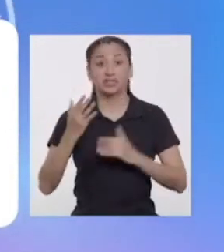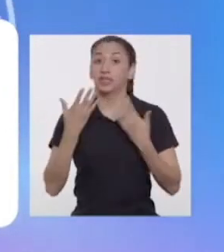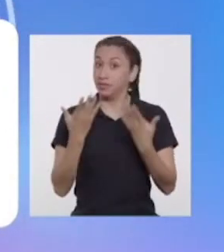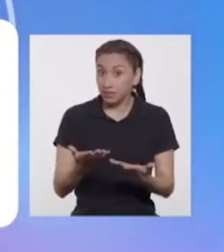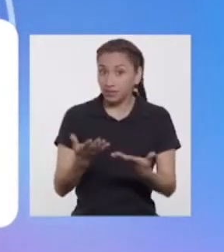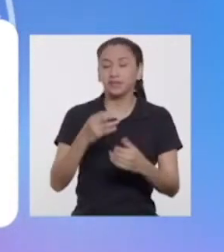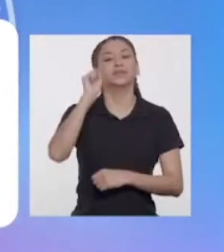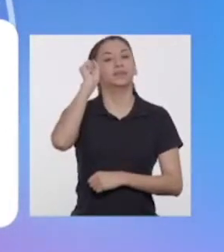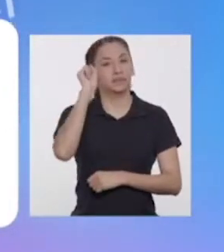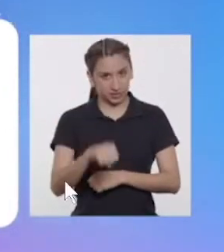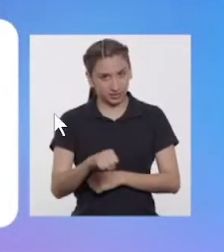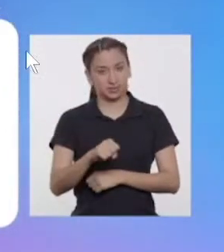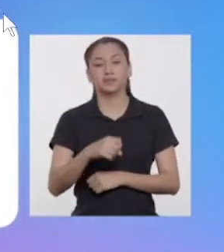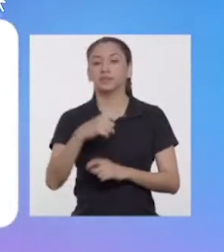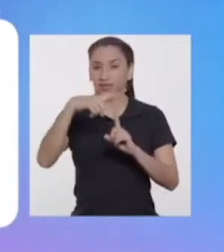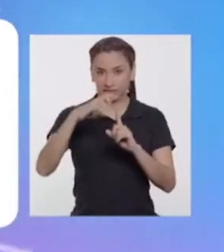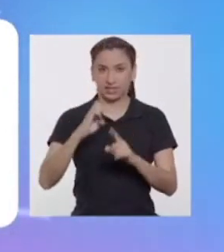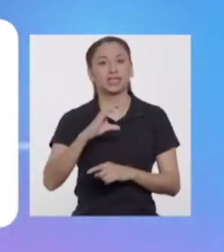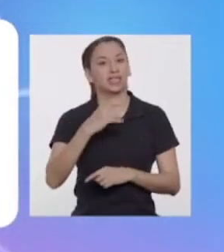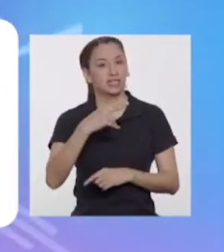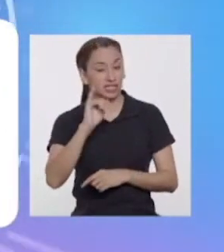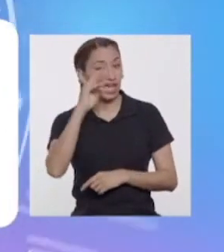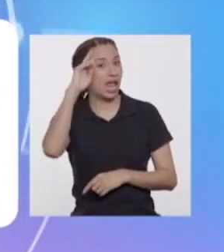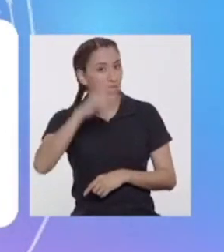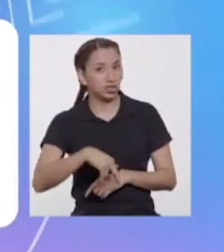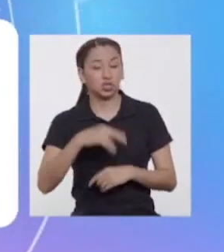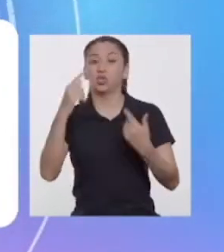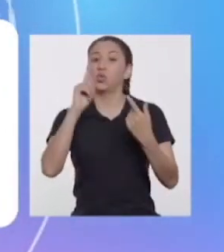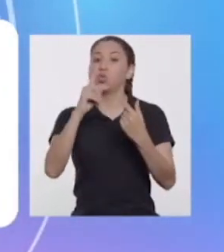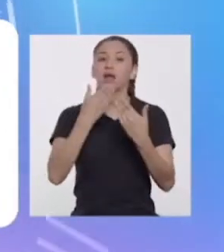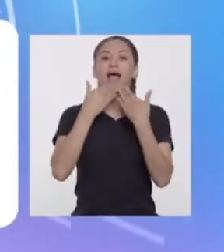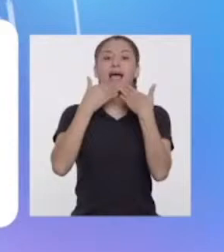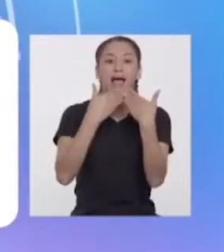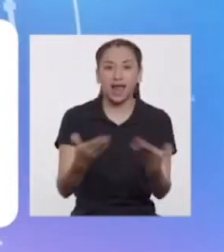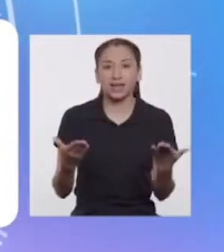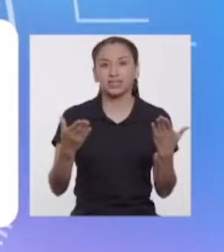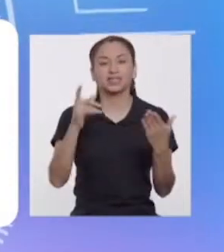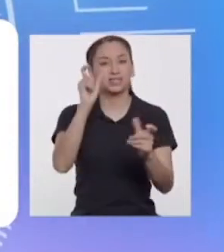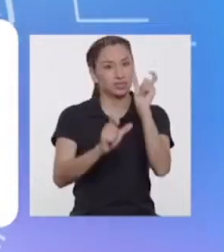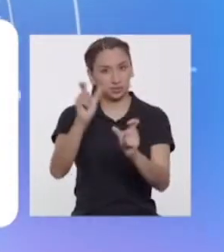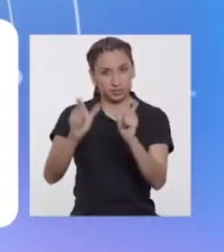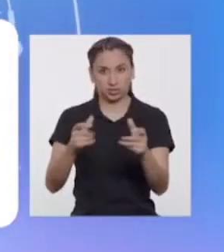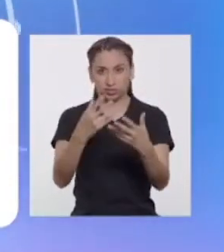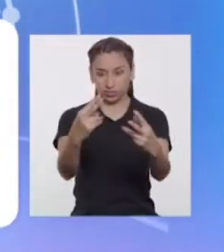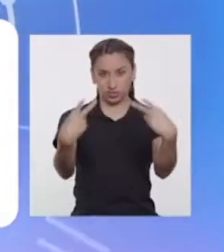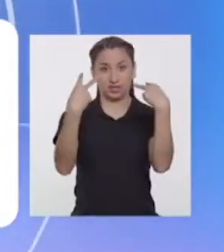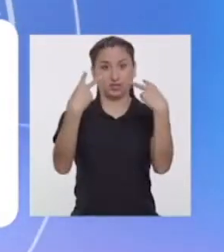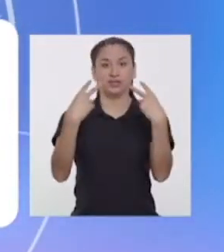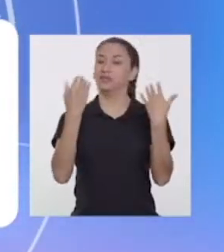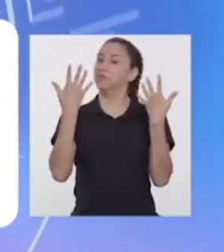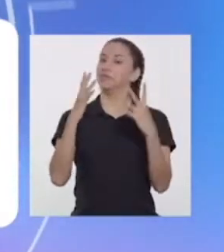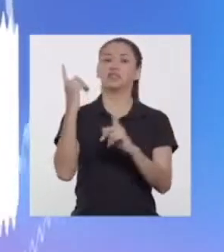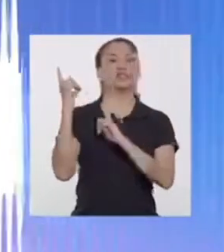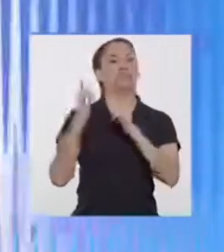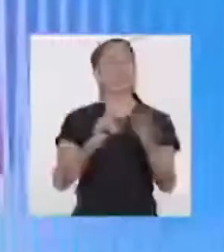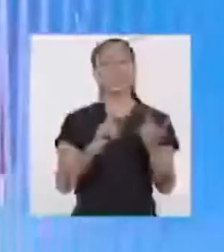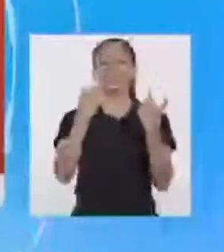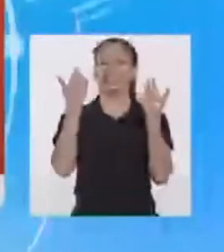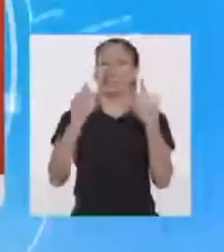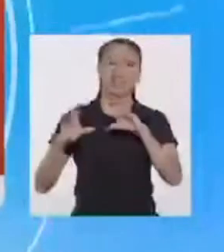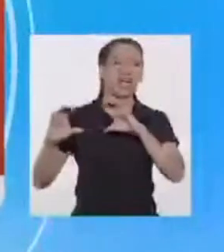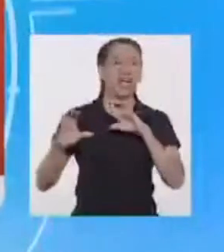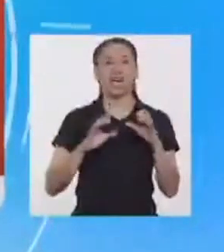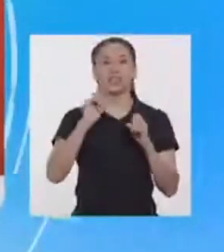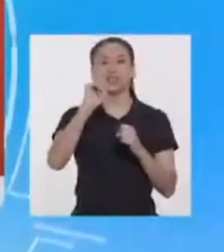¿verdad? Sí, Techi, deberá haber un cierre y un agradecimiento al público. Y listo, así